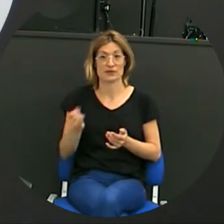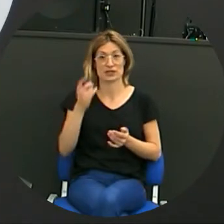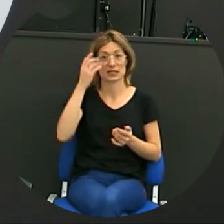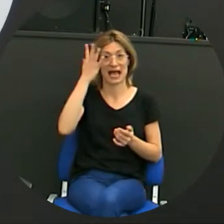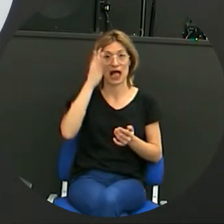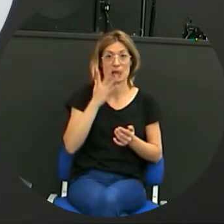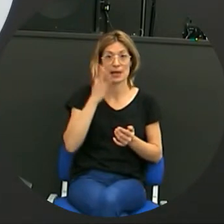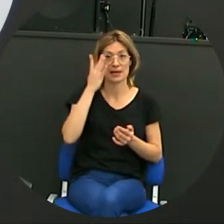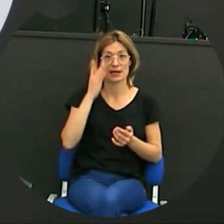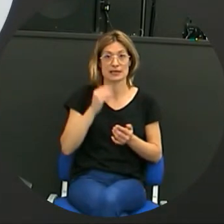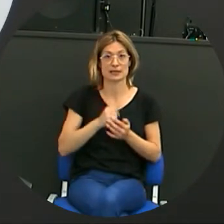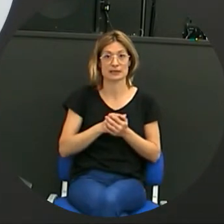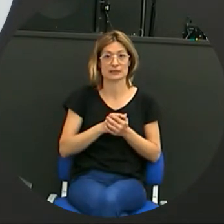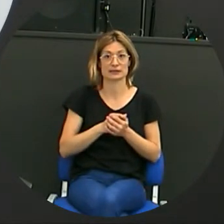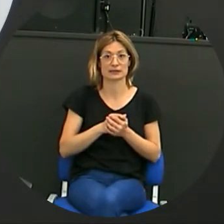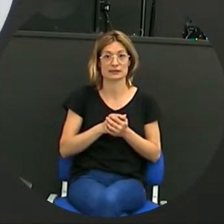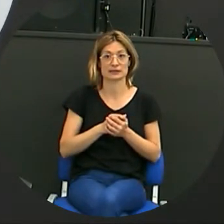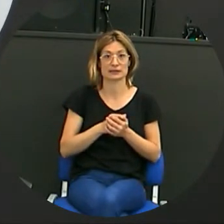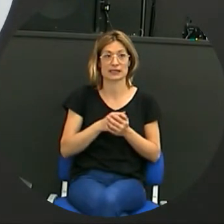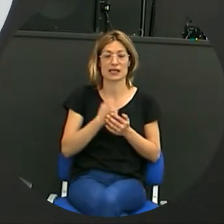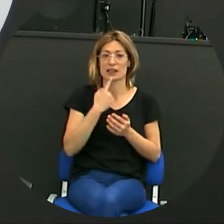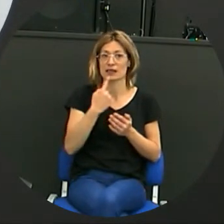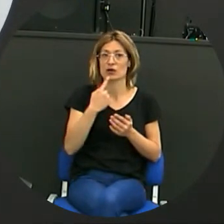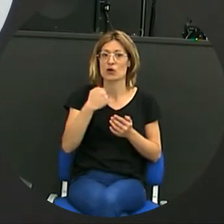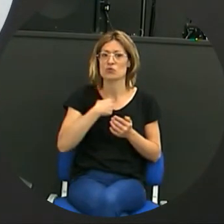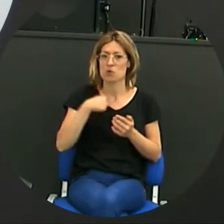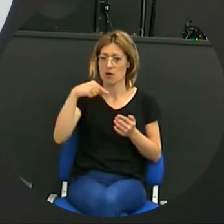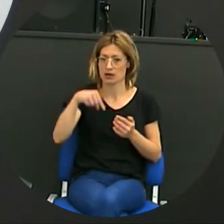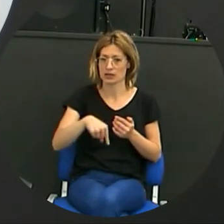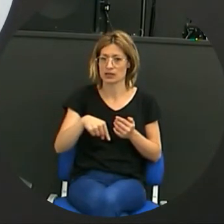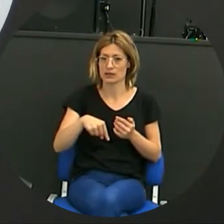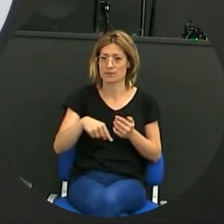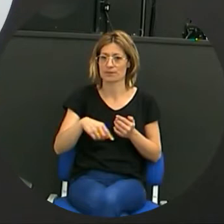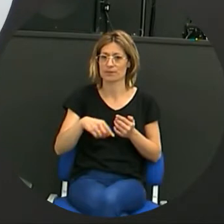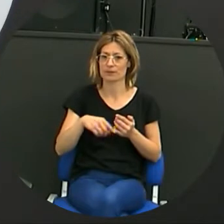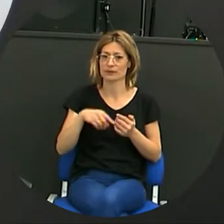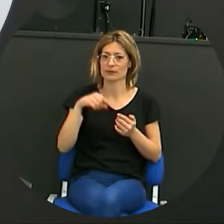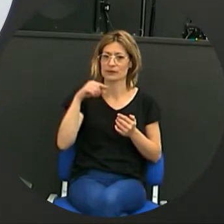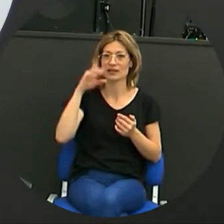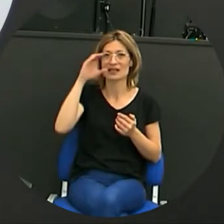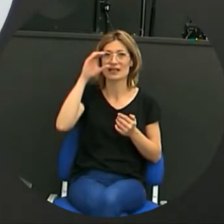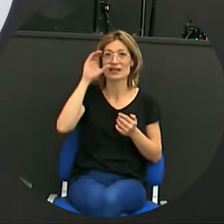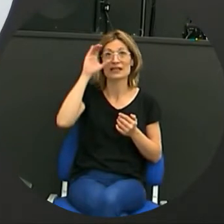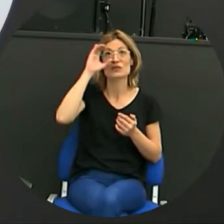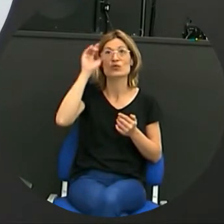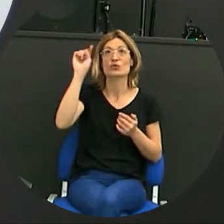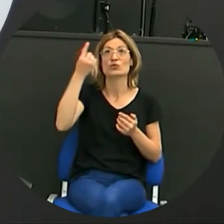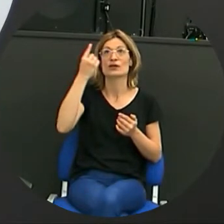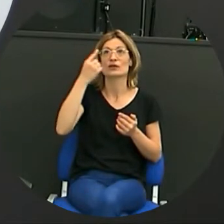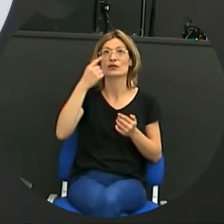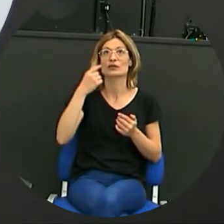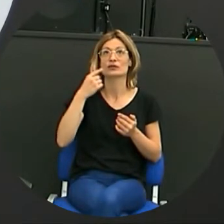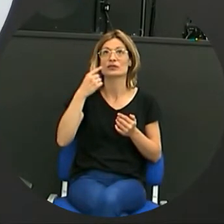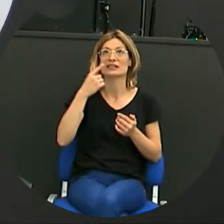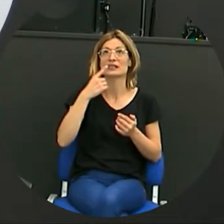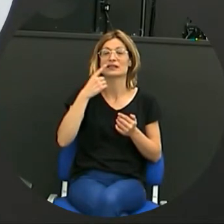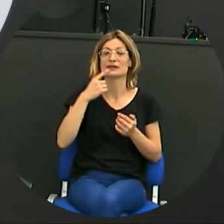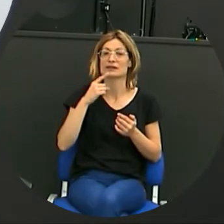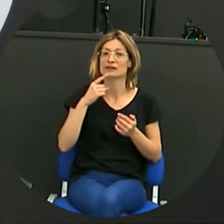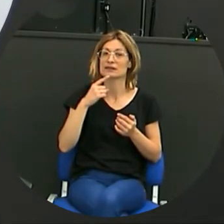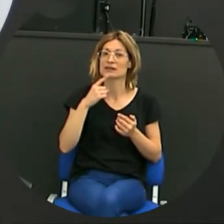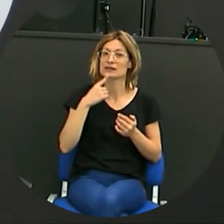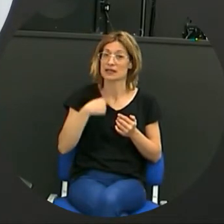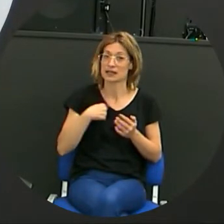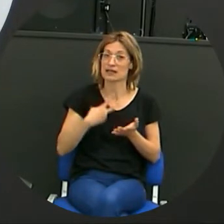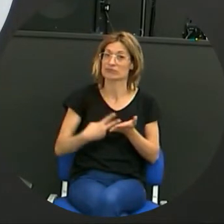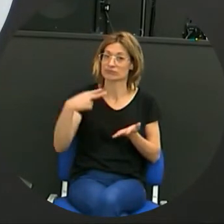habló y respondió, heme aquí, oyó a Dios que le decía, levántate, pero también le decía en el versículo 15,